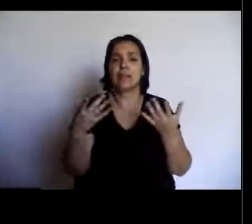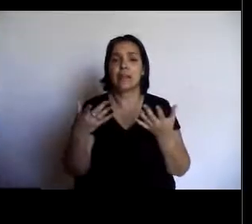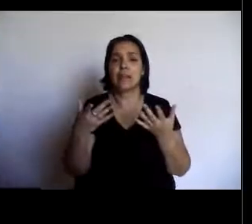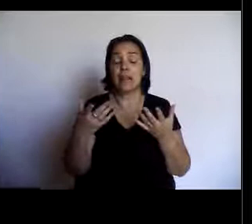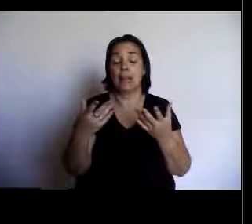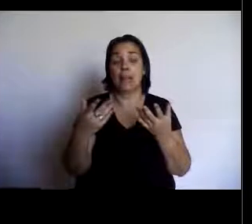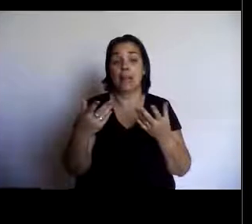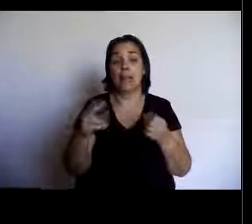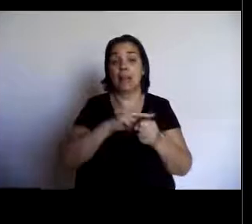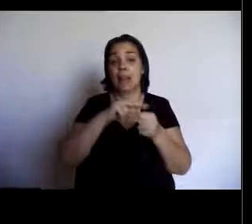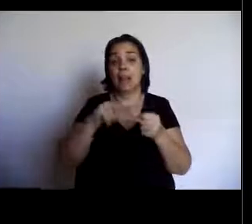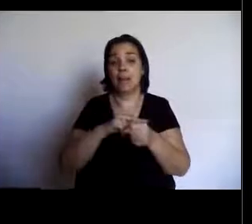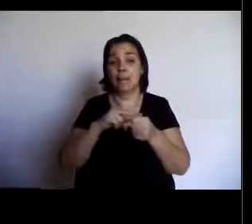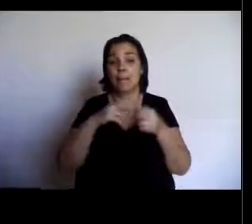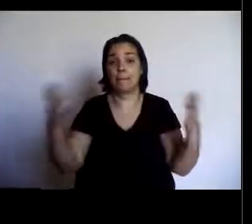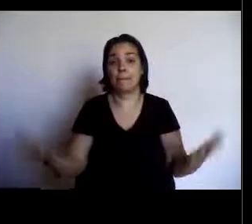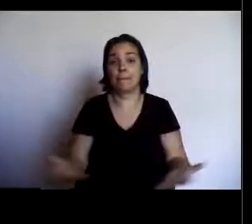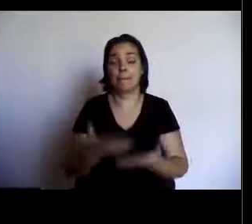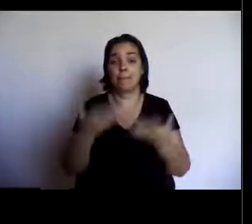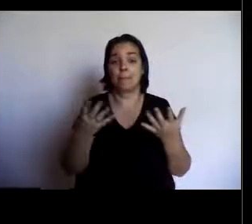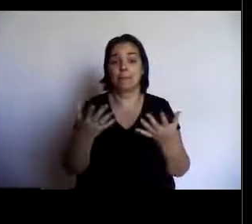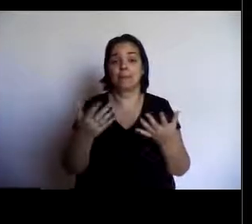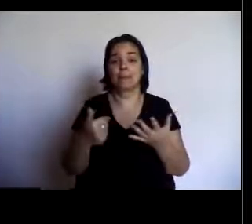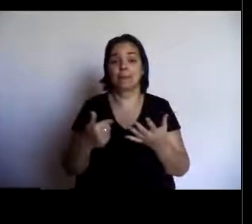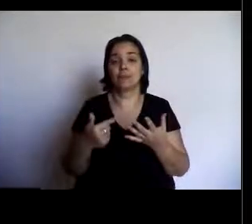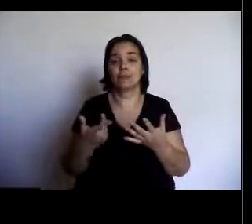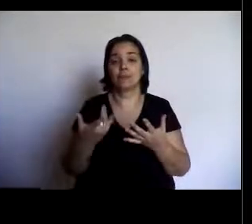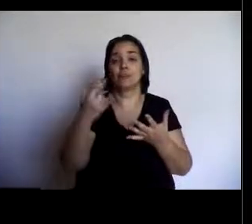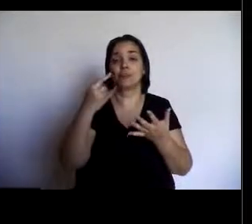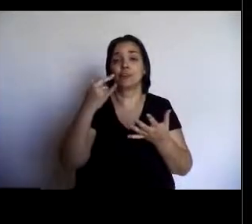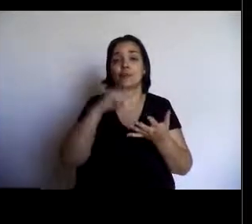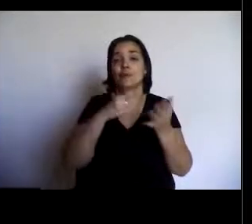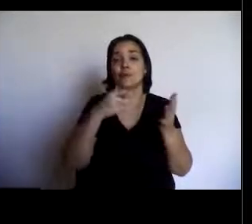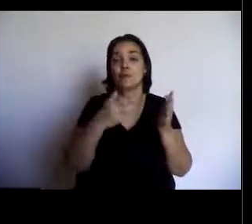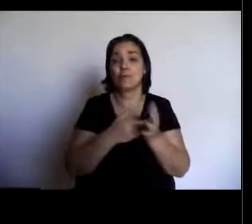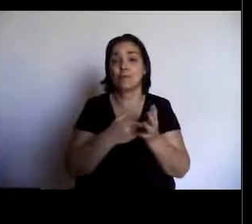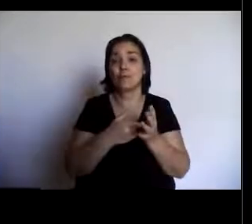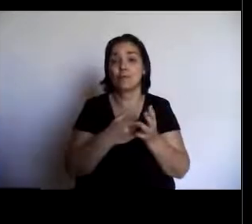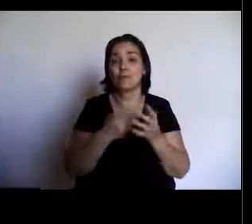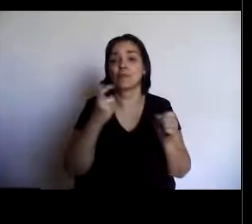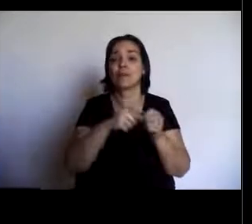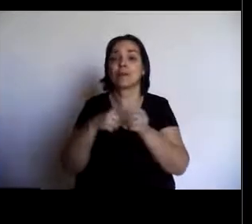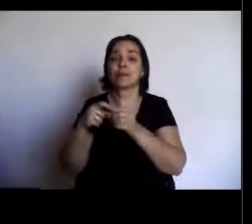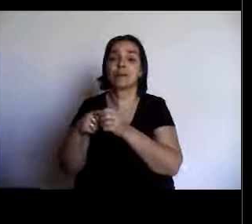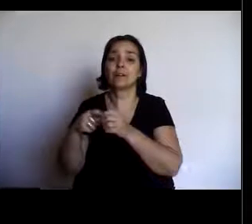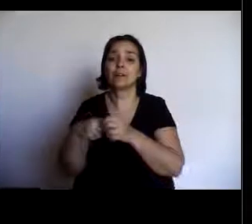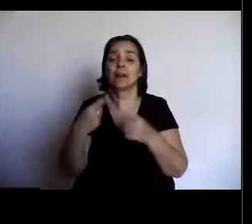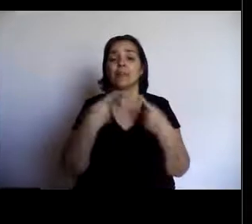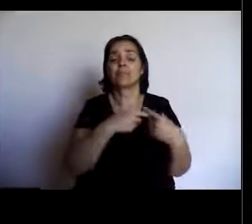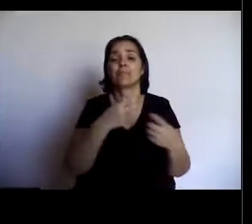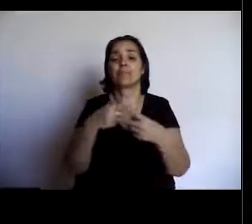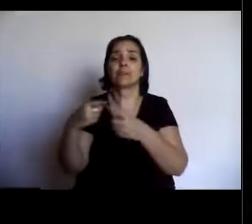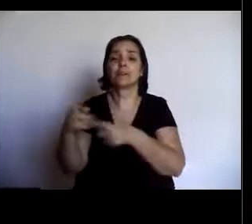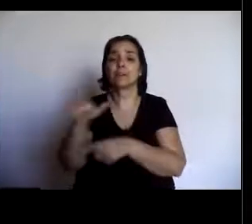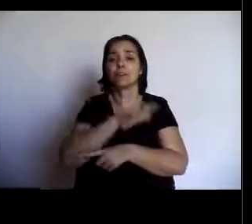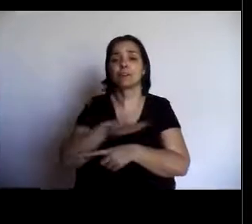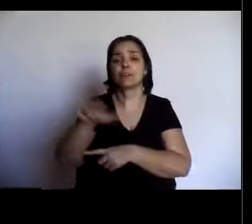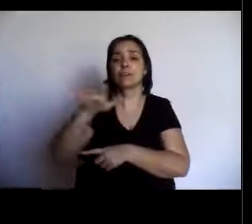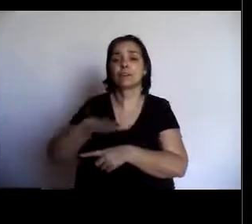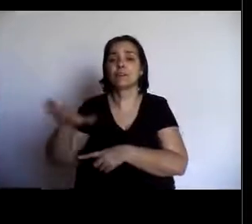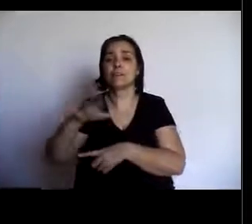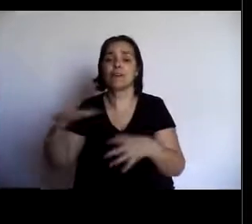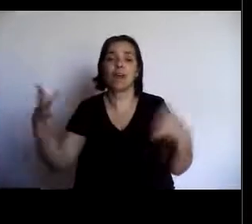proyecto Eficares, el SIGBA, los planes de dinamización turística que ha comentado el presidente en distintas comarcas, en Zafra Río Bodión, en Los